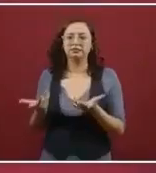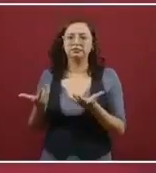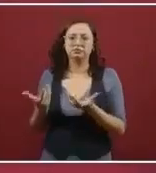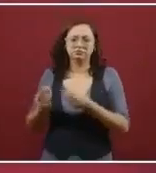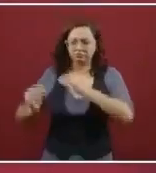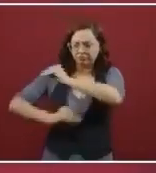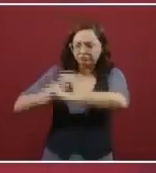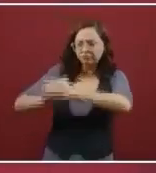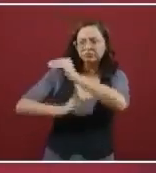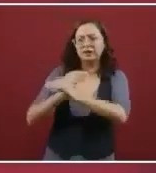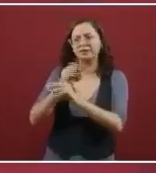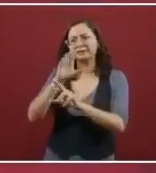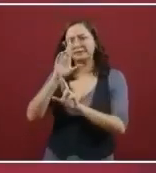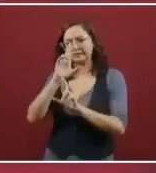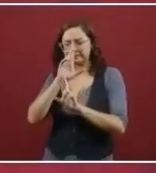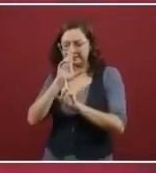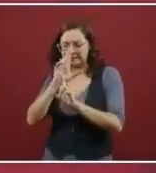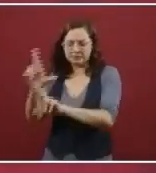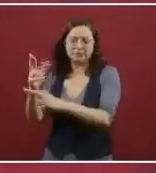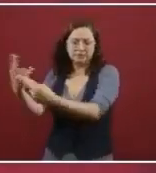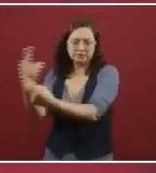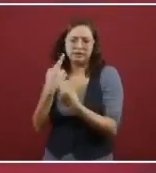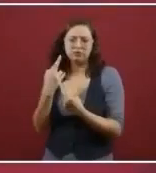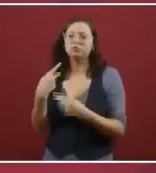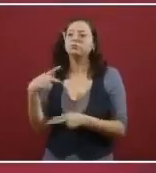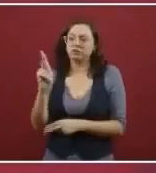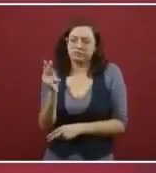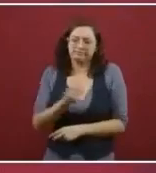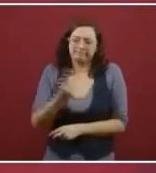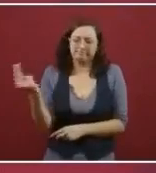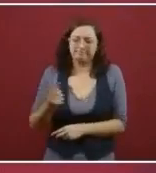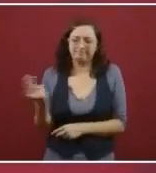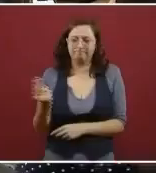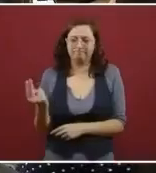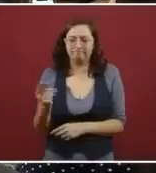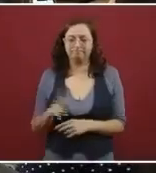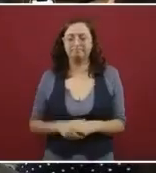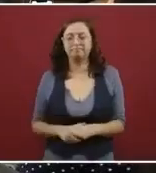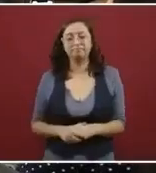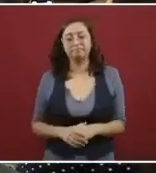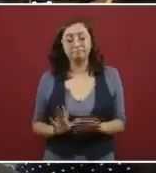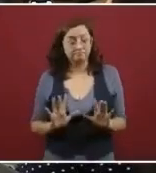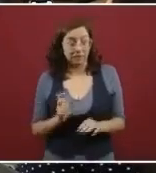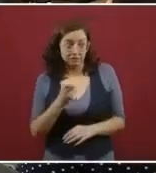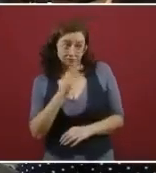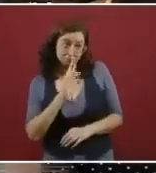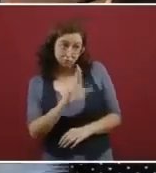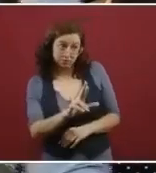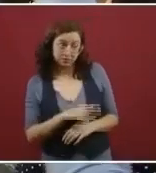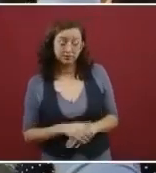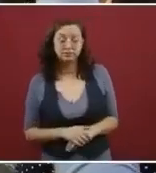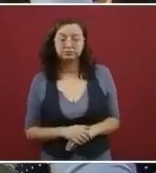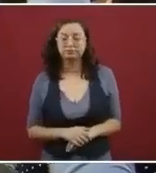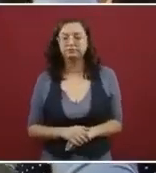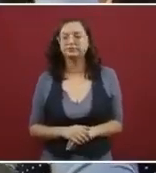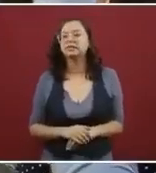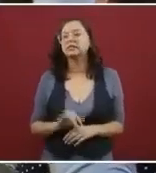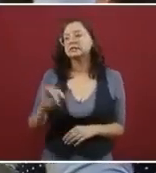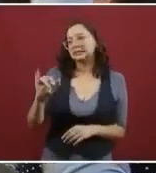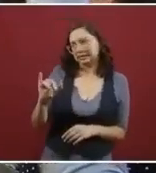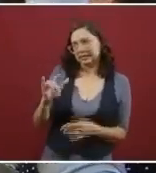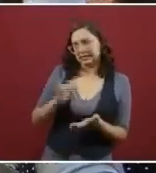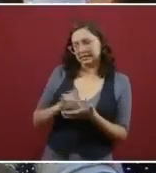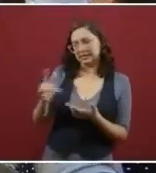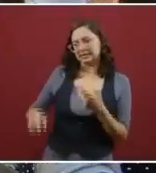respetuoso, pero que haya debate. Entonces, esa es la respuesta. Señor presidente, y la